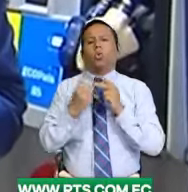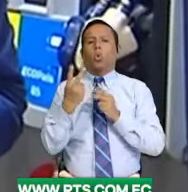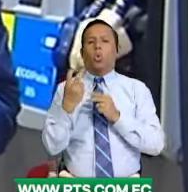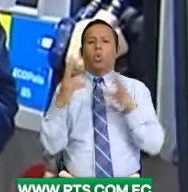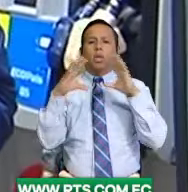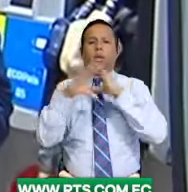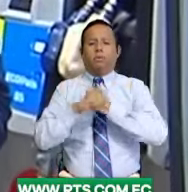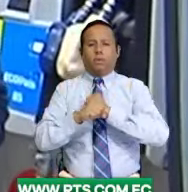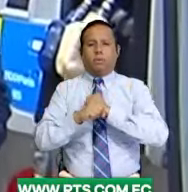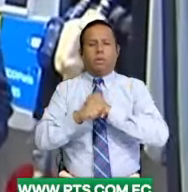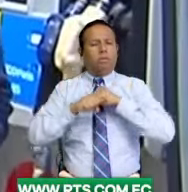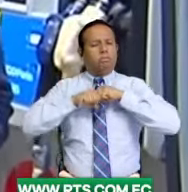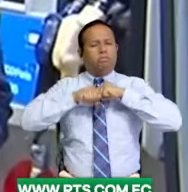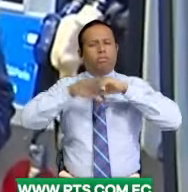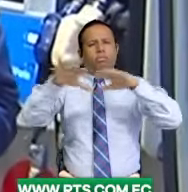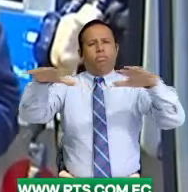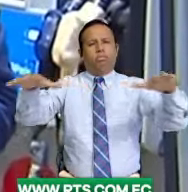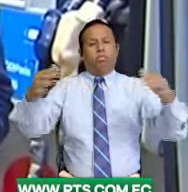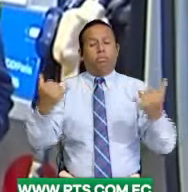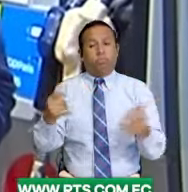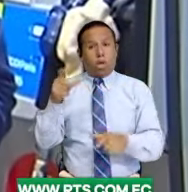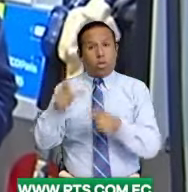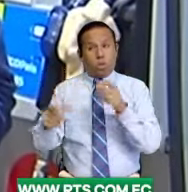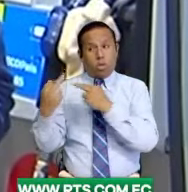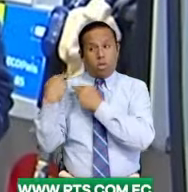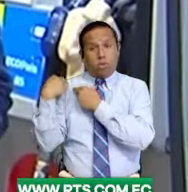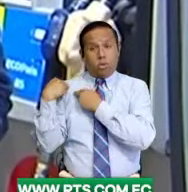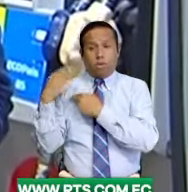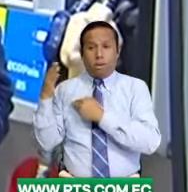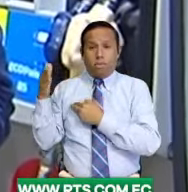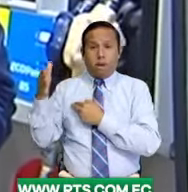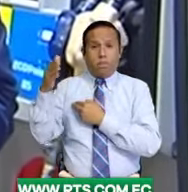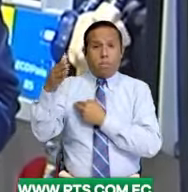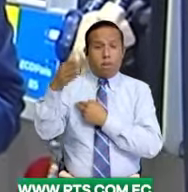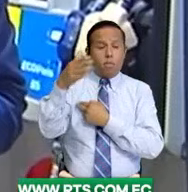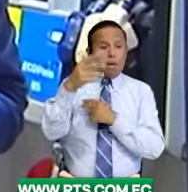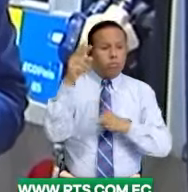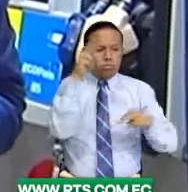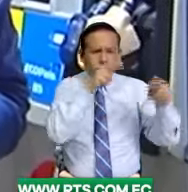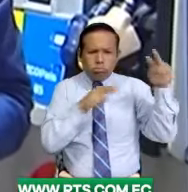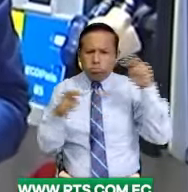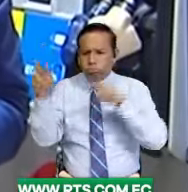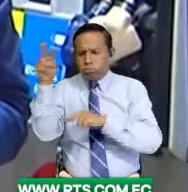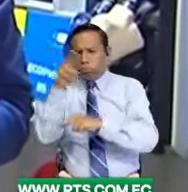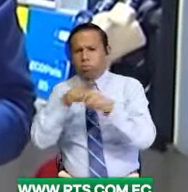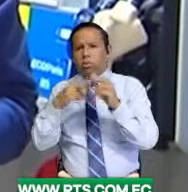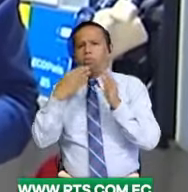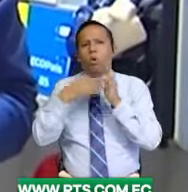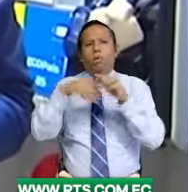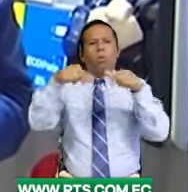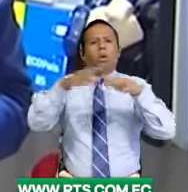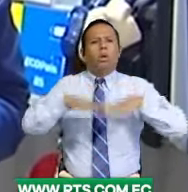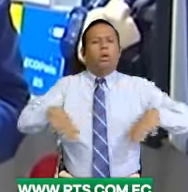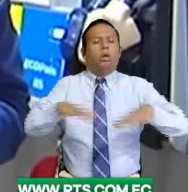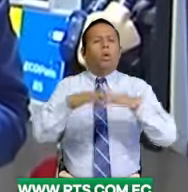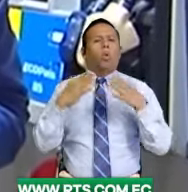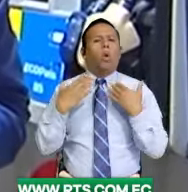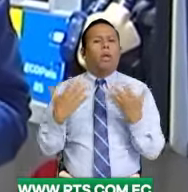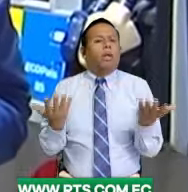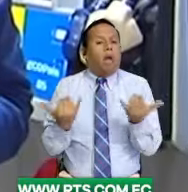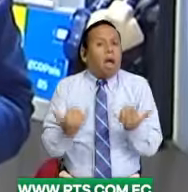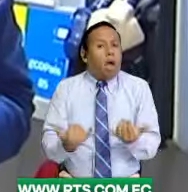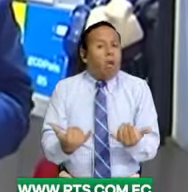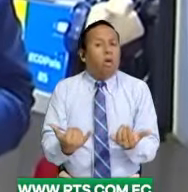nacional varios funcionarios que estarán también controlando que todo se desarrolle con normalidad. Pero, por ejemplo, en la ciudad de Guayaquil, en este momento no